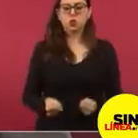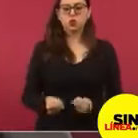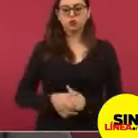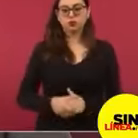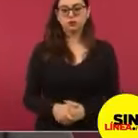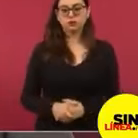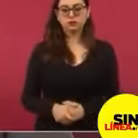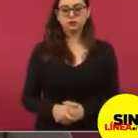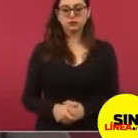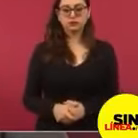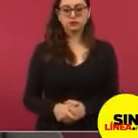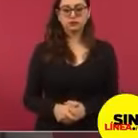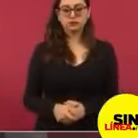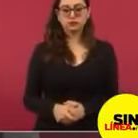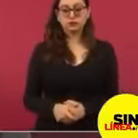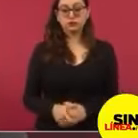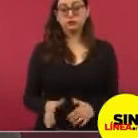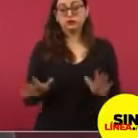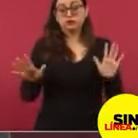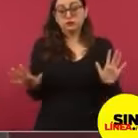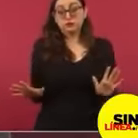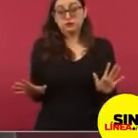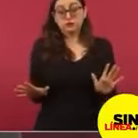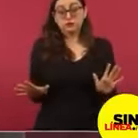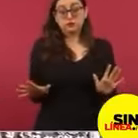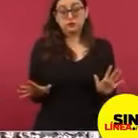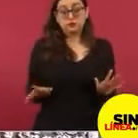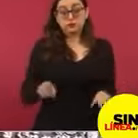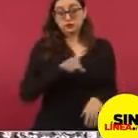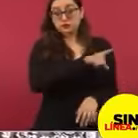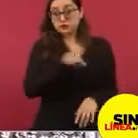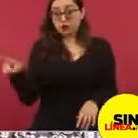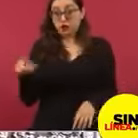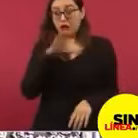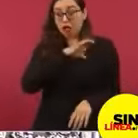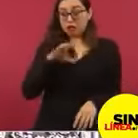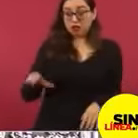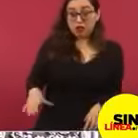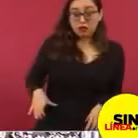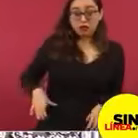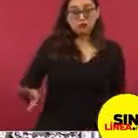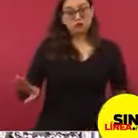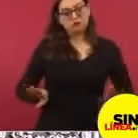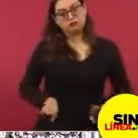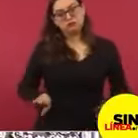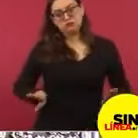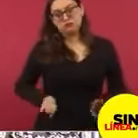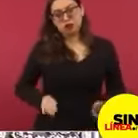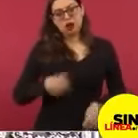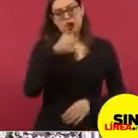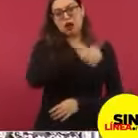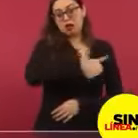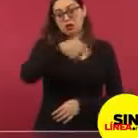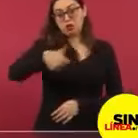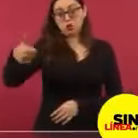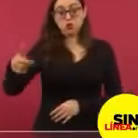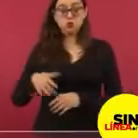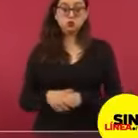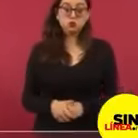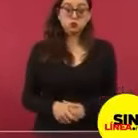Claro, cada quien con su estilo. A lo mejor ya no van a